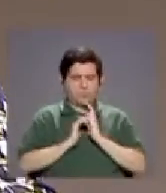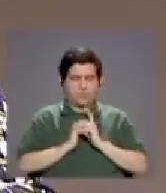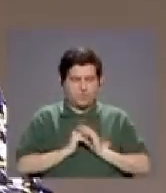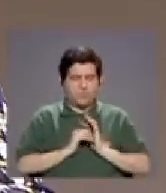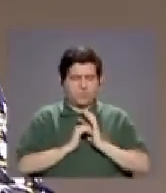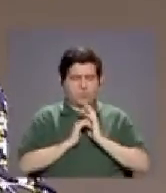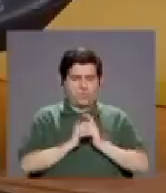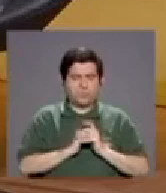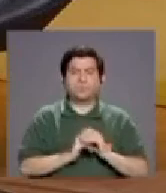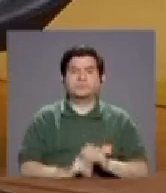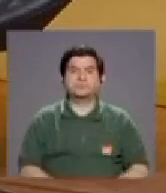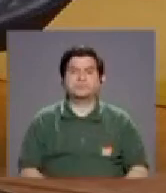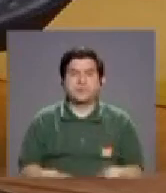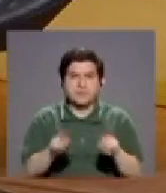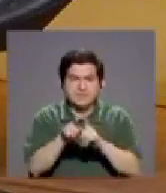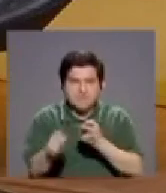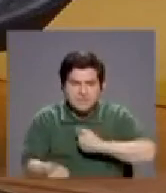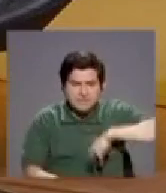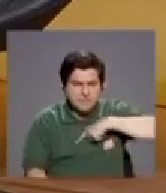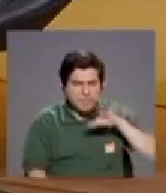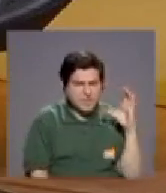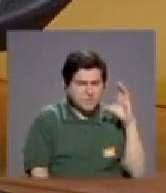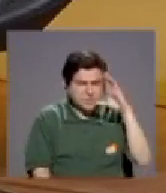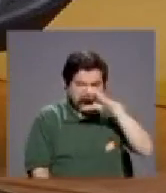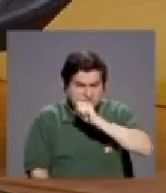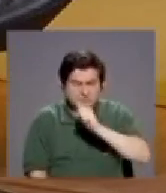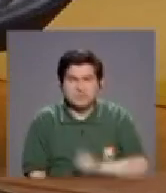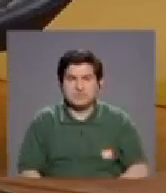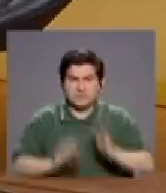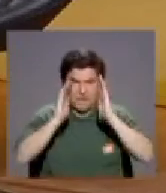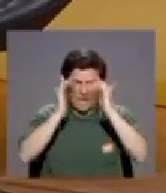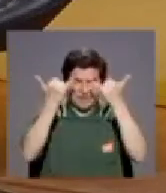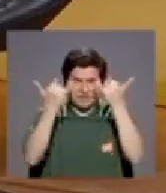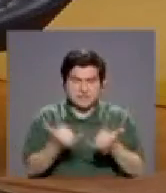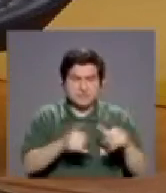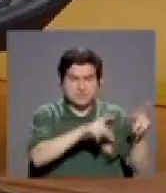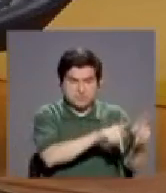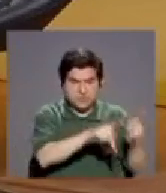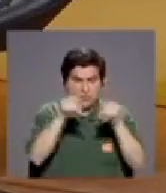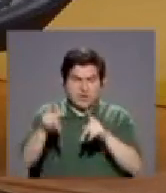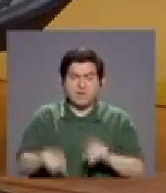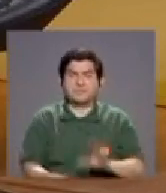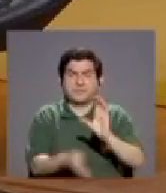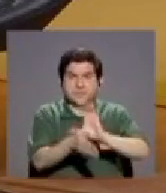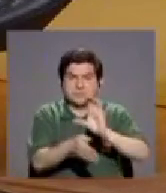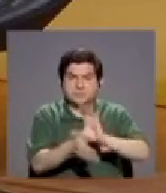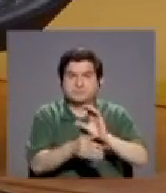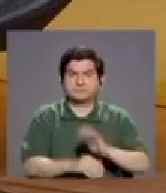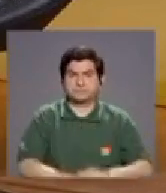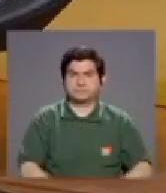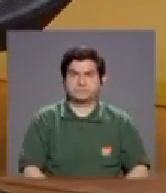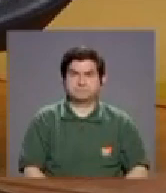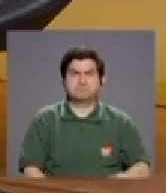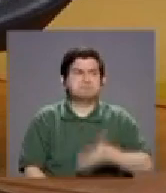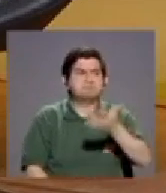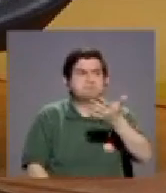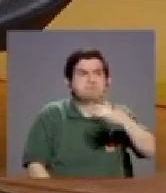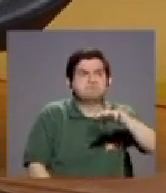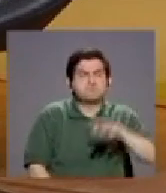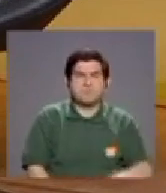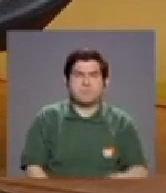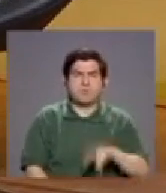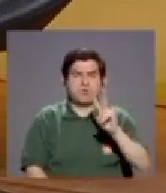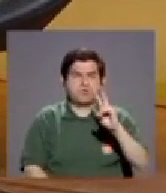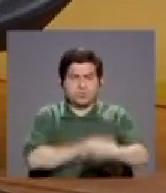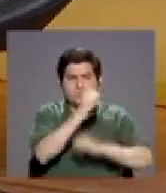Y también nosotros hemos venido notando por un seguimiento que hemos dado a los pacientes en nuestra clínica, que más o menos entre los 2